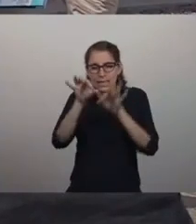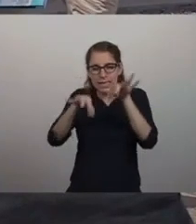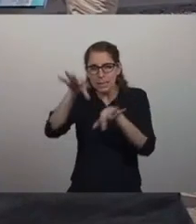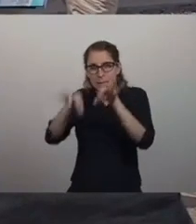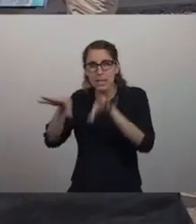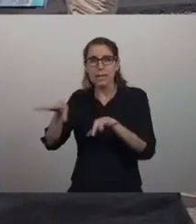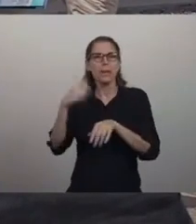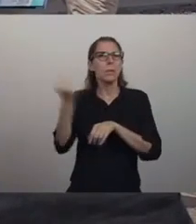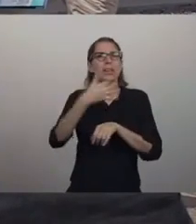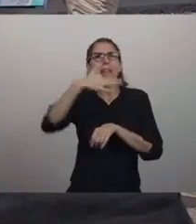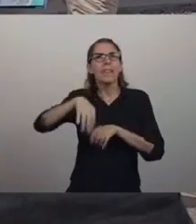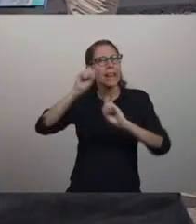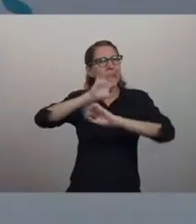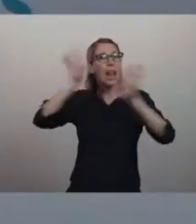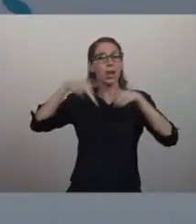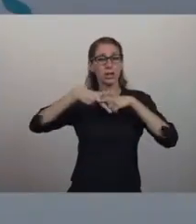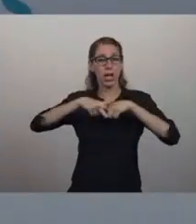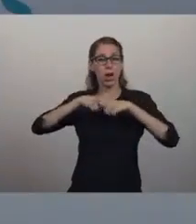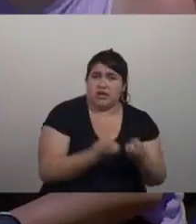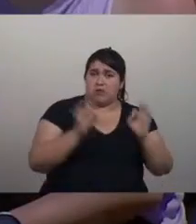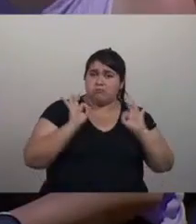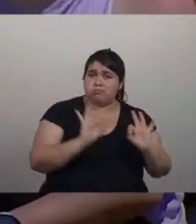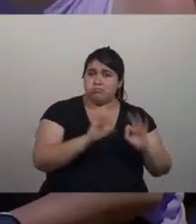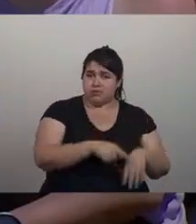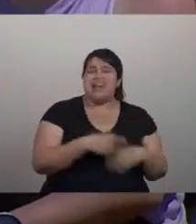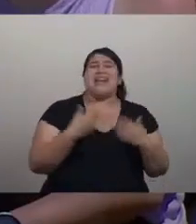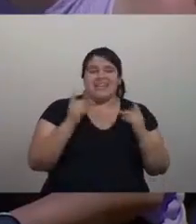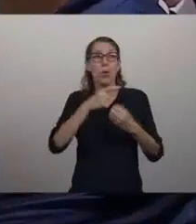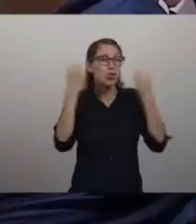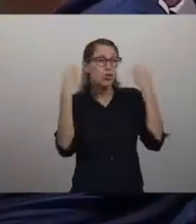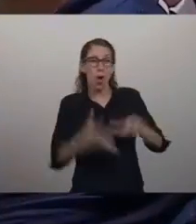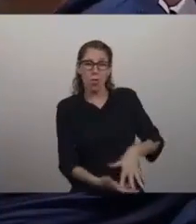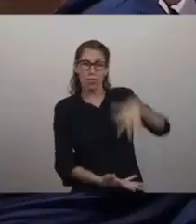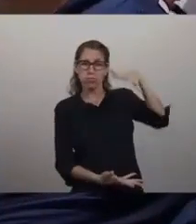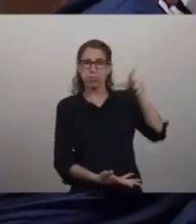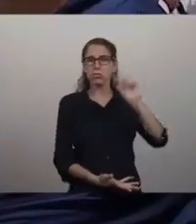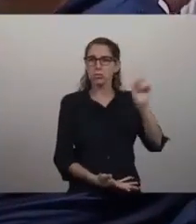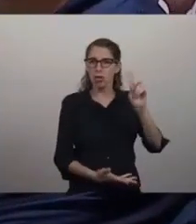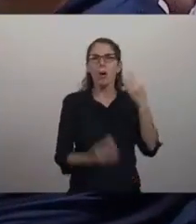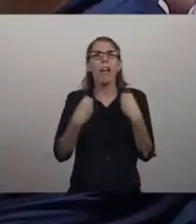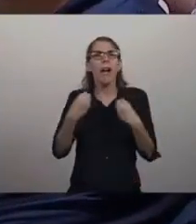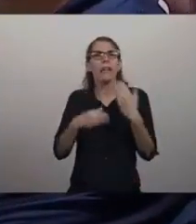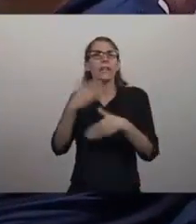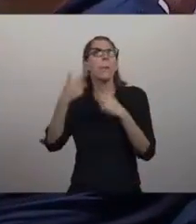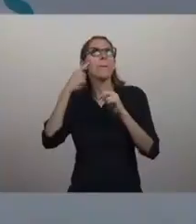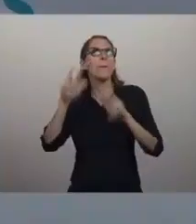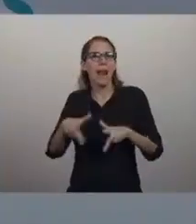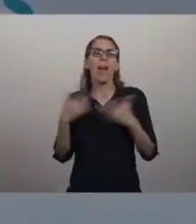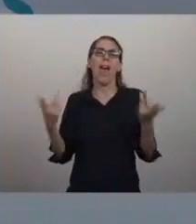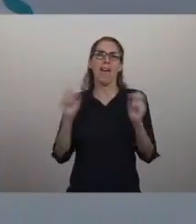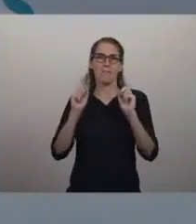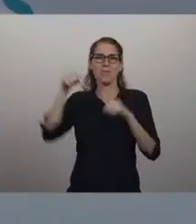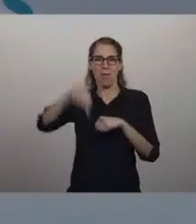innovación tecnológica es empezar a generar soberanía tecnológica esta sala de elaboración tiene ese objetivo